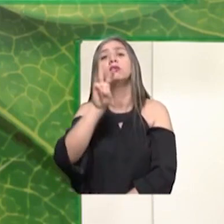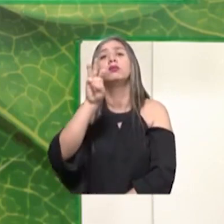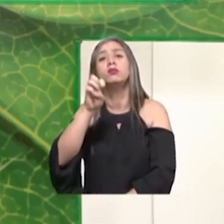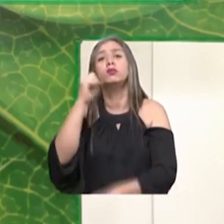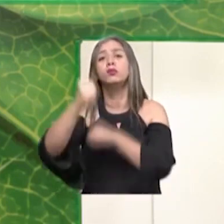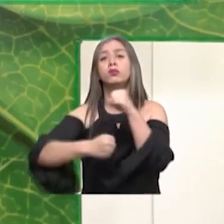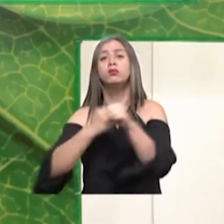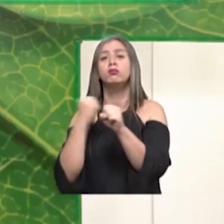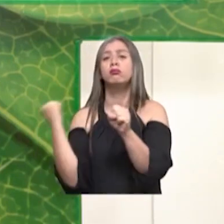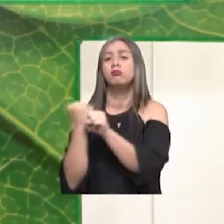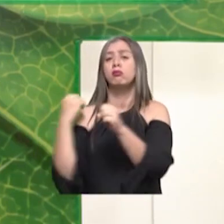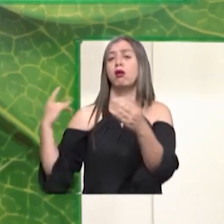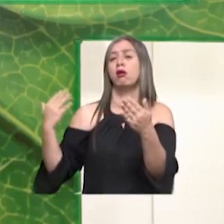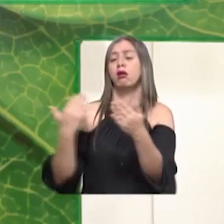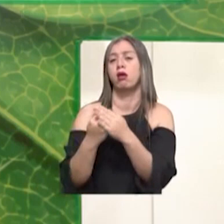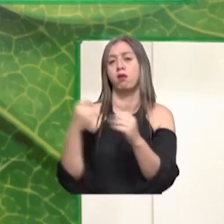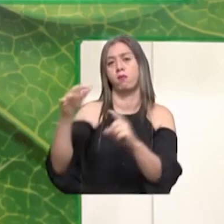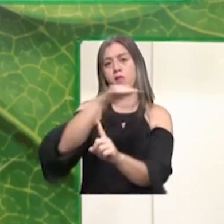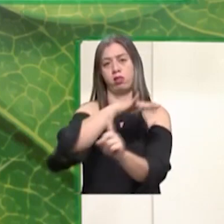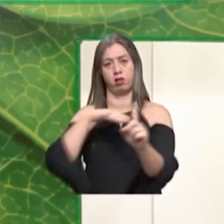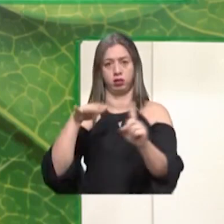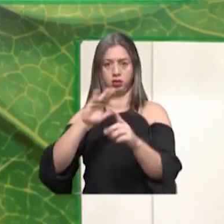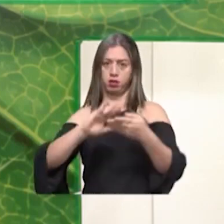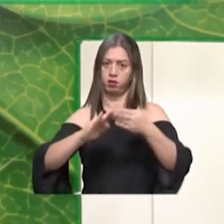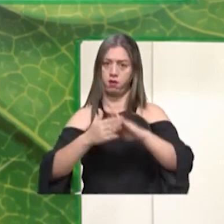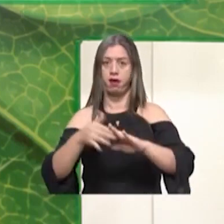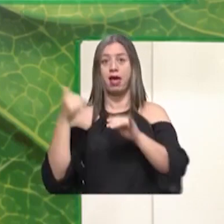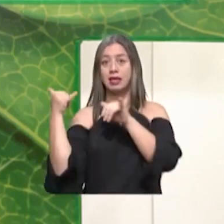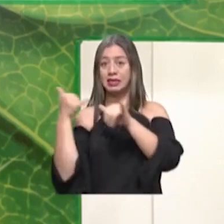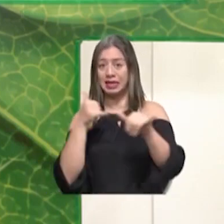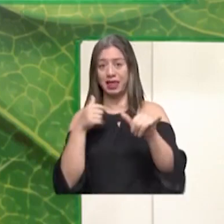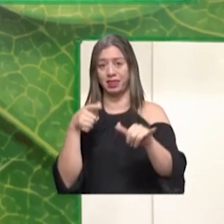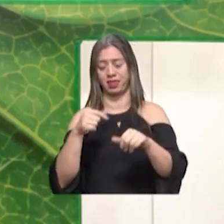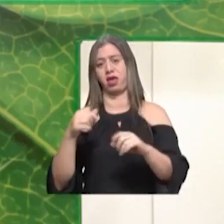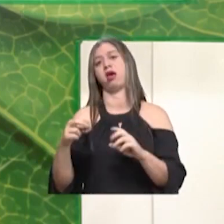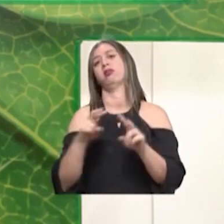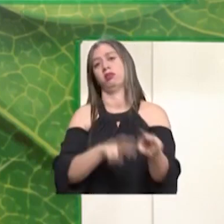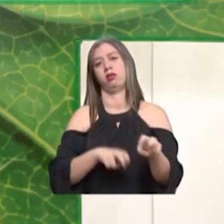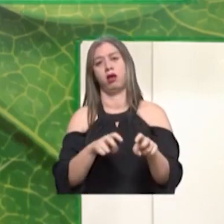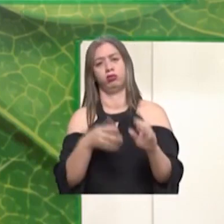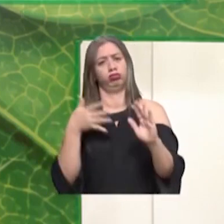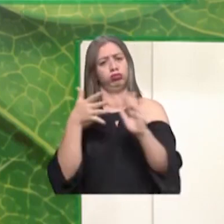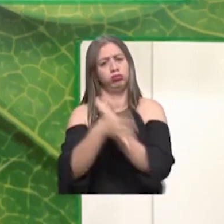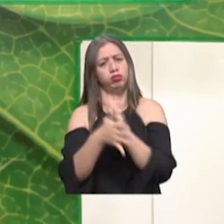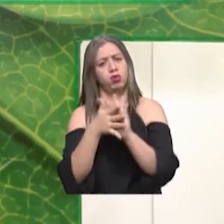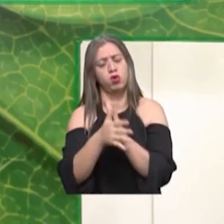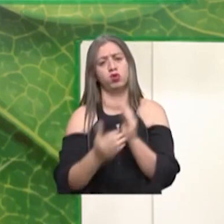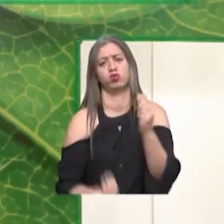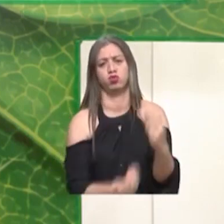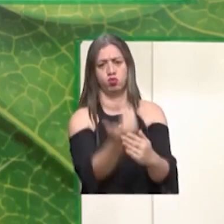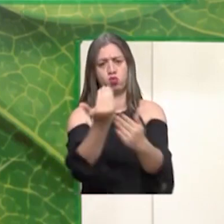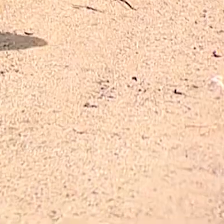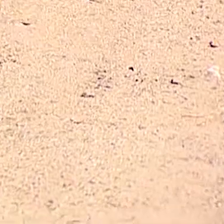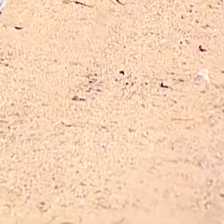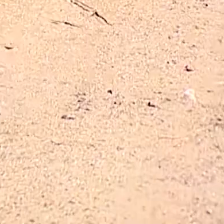trabajo por el medio ambiente y por la comunidad. Esta ingeniera agrónoma envió un mensaje a los nuevos funcionarios de la